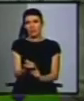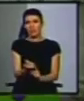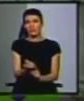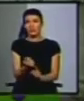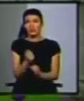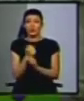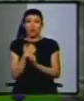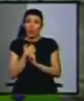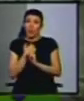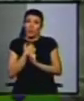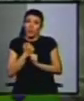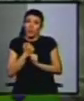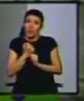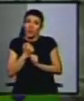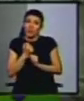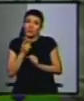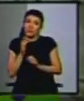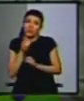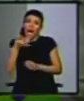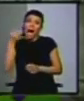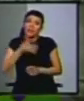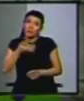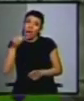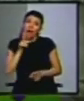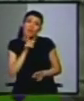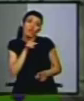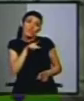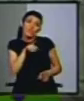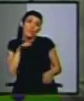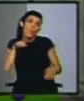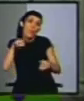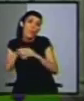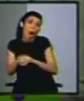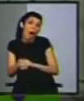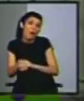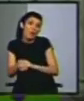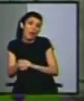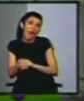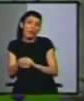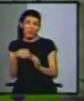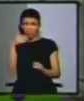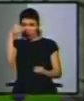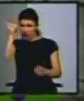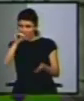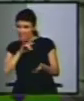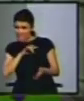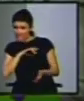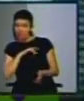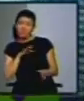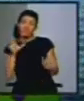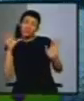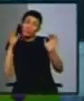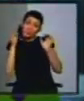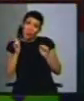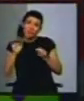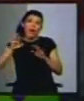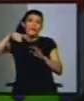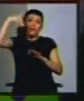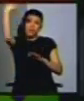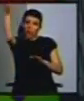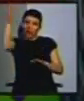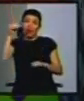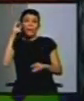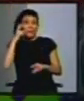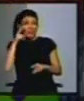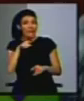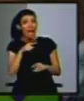ese dinero él lo tenga bien guardado. ¿Fuera de Chile, dice usted? Bien pudiera ser fuera de Chile. Después de todo, no olvide usted de que él estaba a cargo